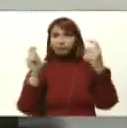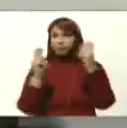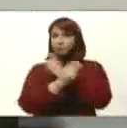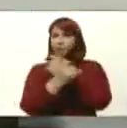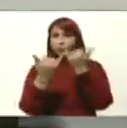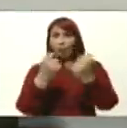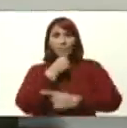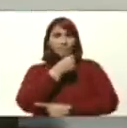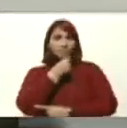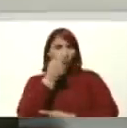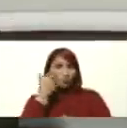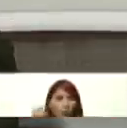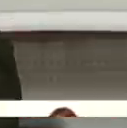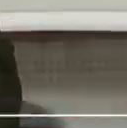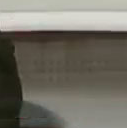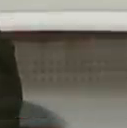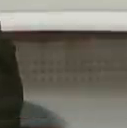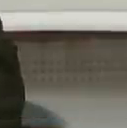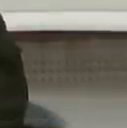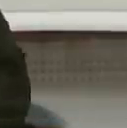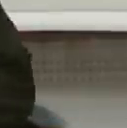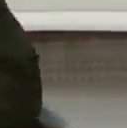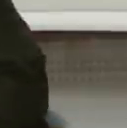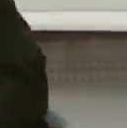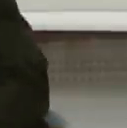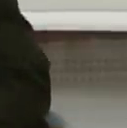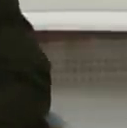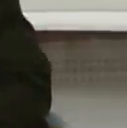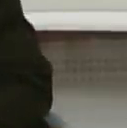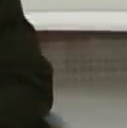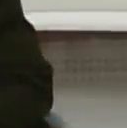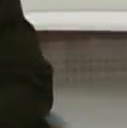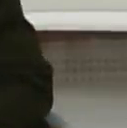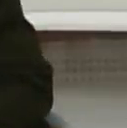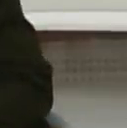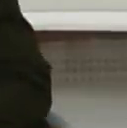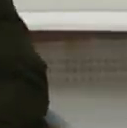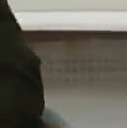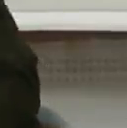ya viene la emisión estelar de La Noticia. Nos vemos y esto fue 360.